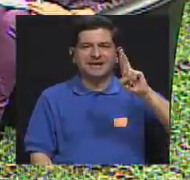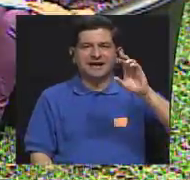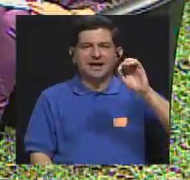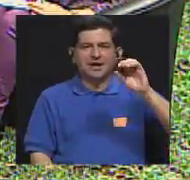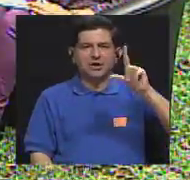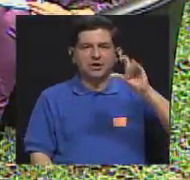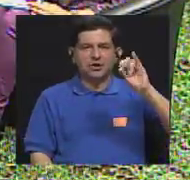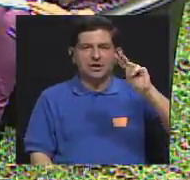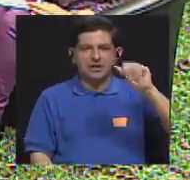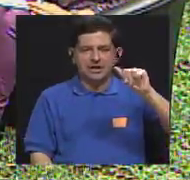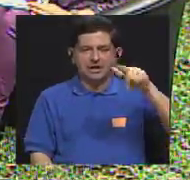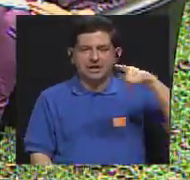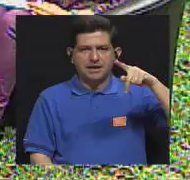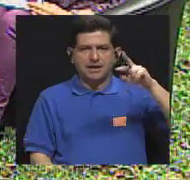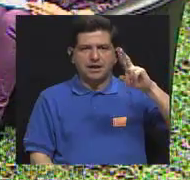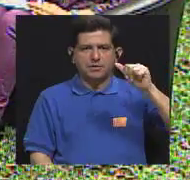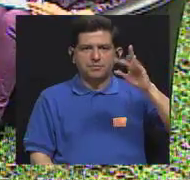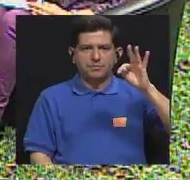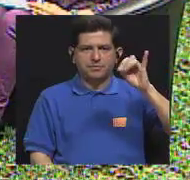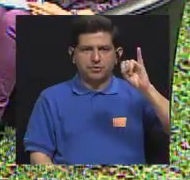por acompañarnos el día de hoy.